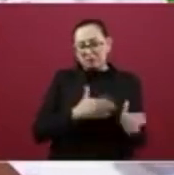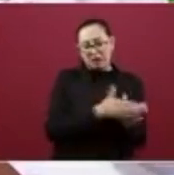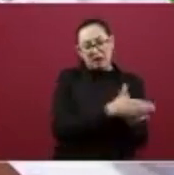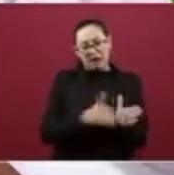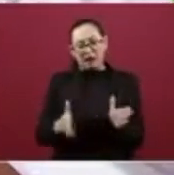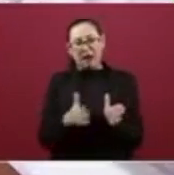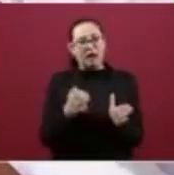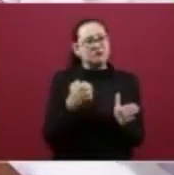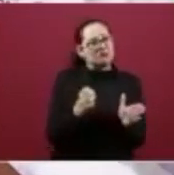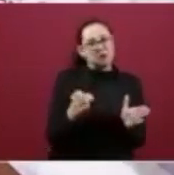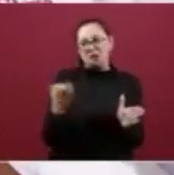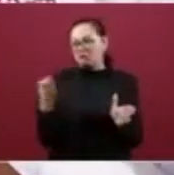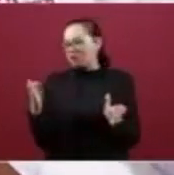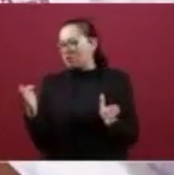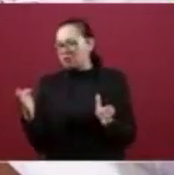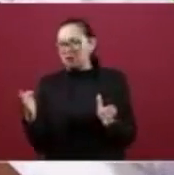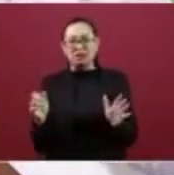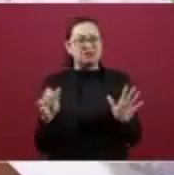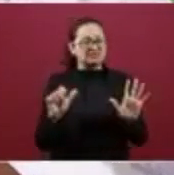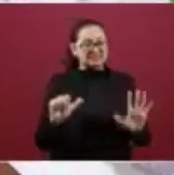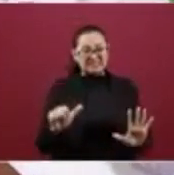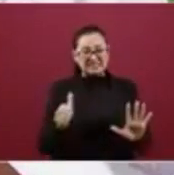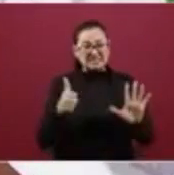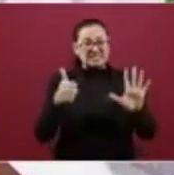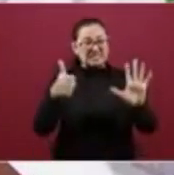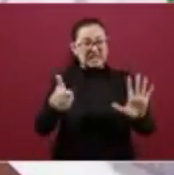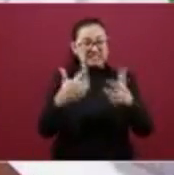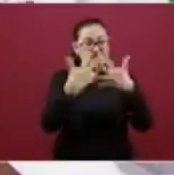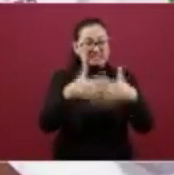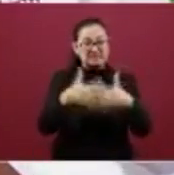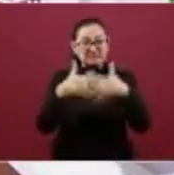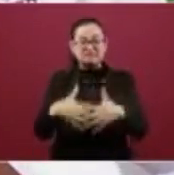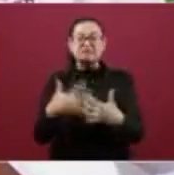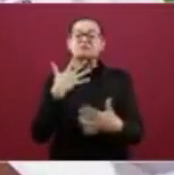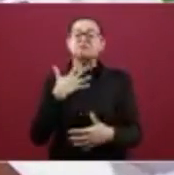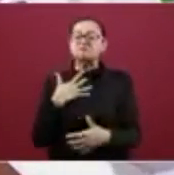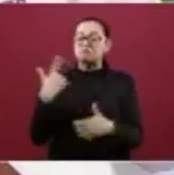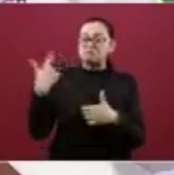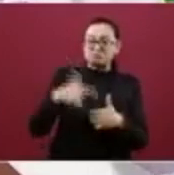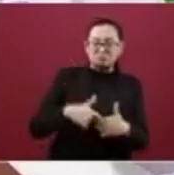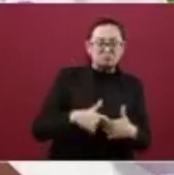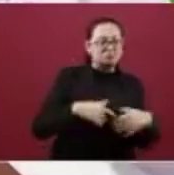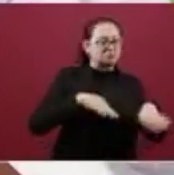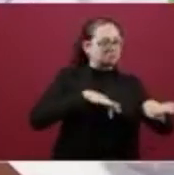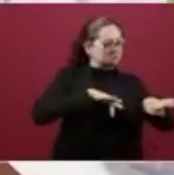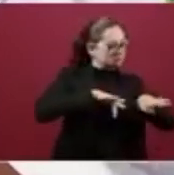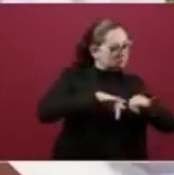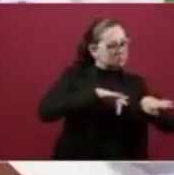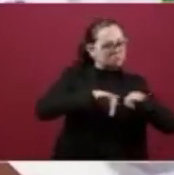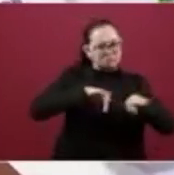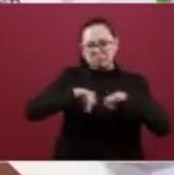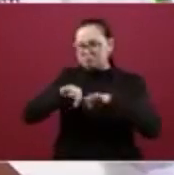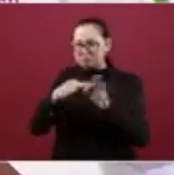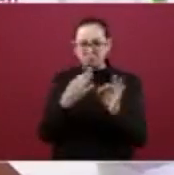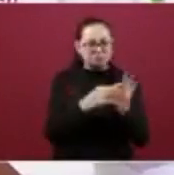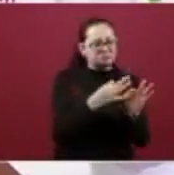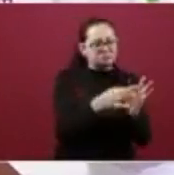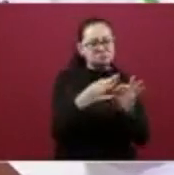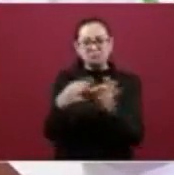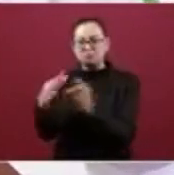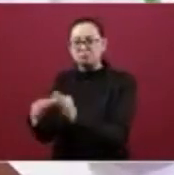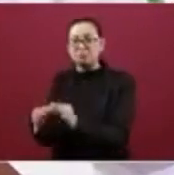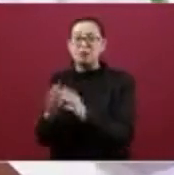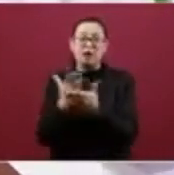parte de febrero, las 6 refinerías estuvieron trabajando. Hoy está la refinería de Madero fuera